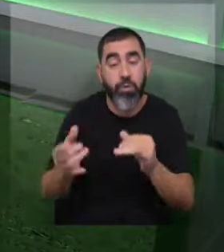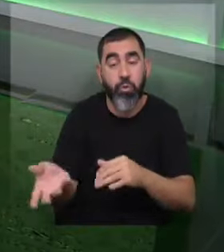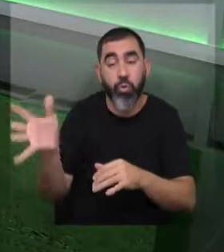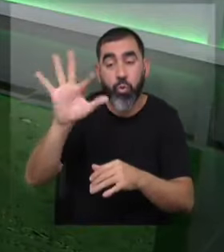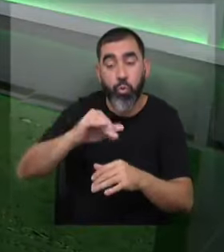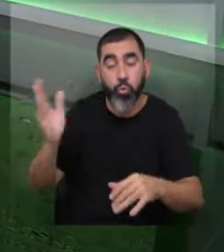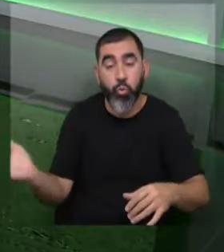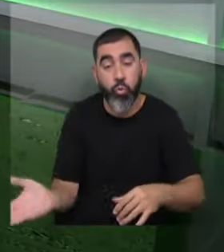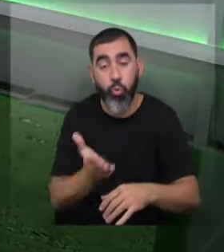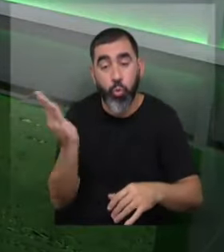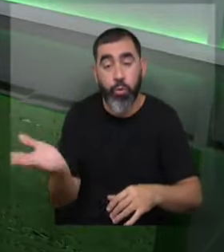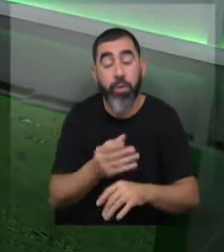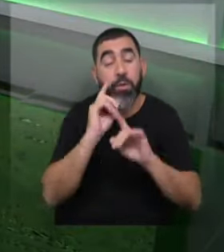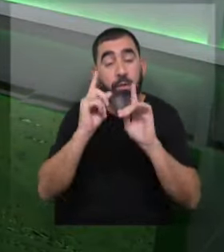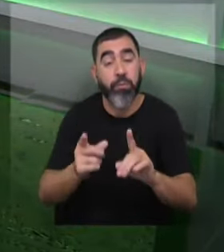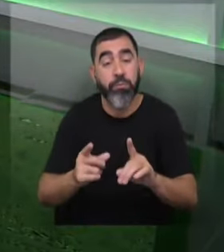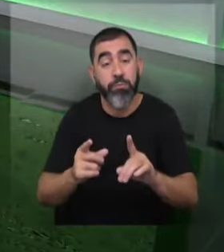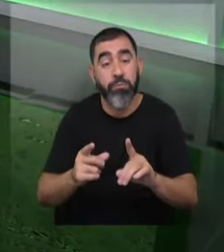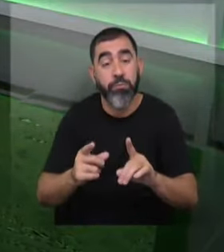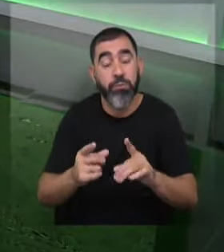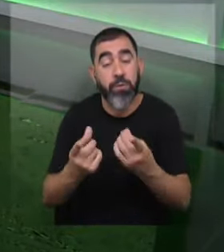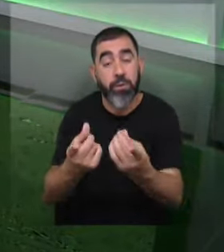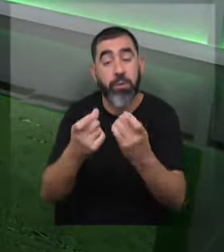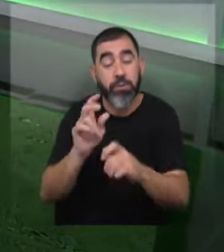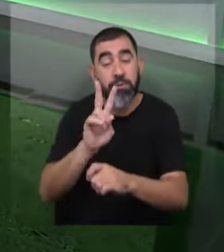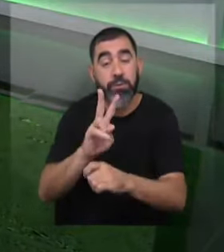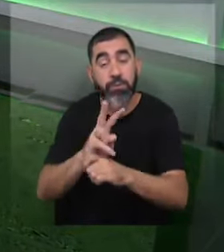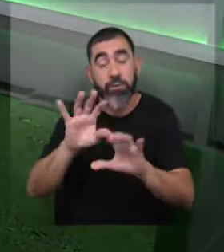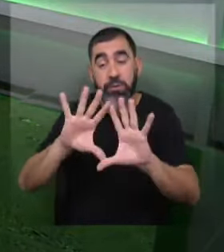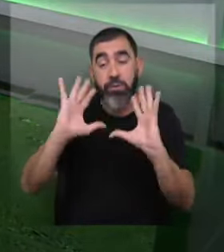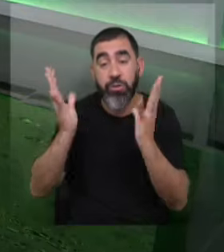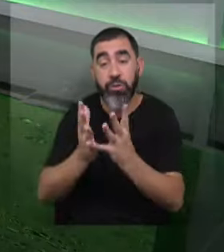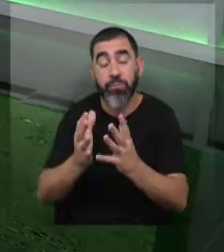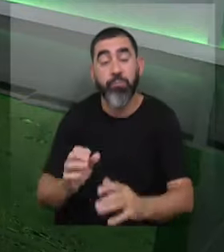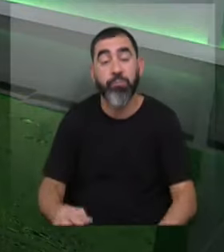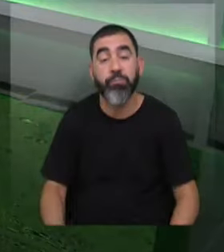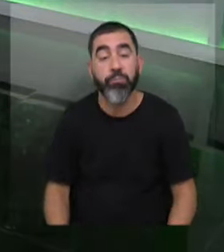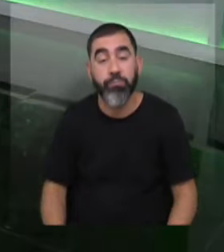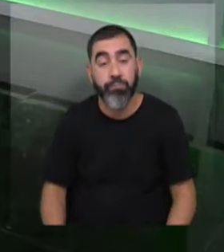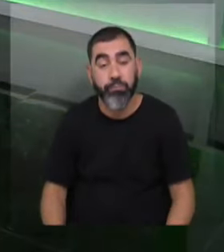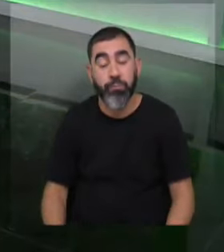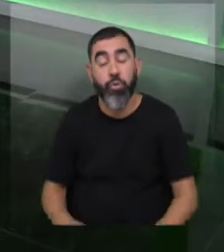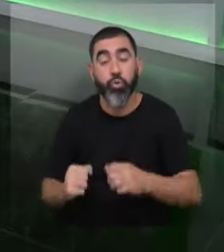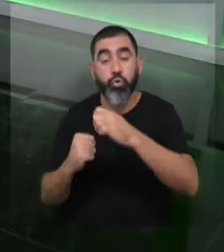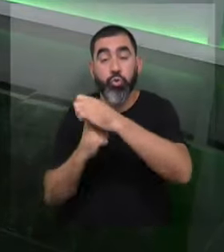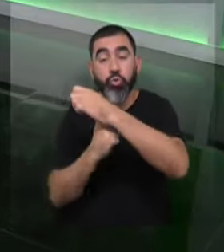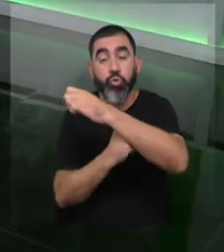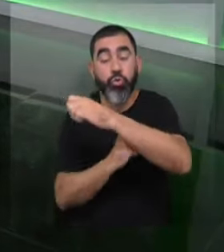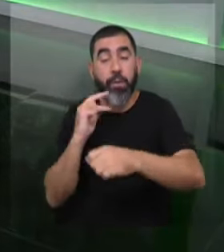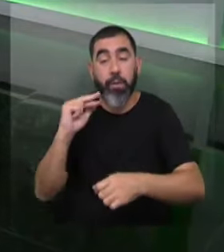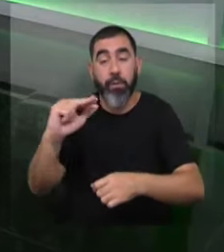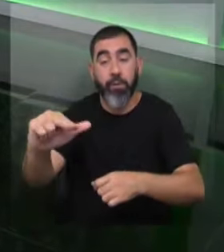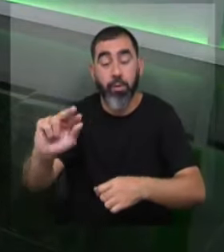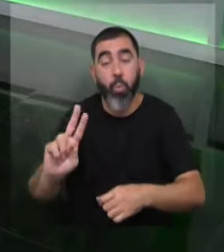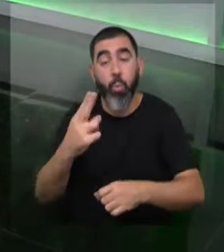nuestra productividad con la necesidad de cuidar el planeta y de conservarlo, la sostenibilidad. Y para que